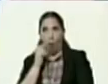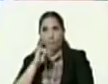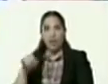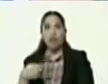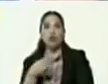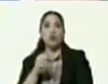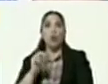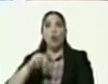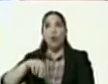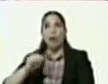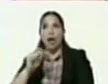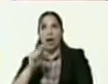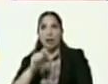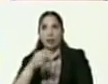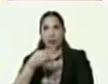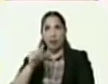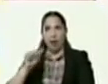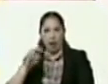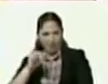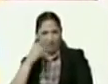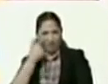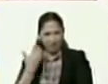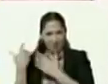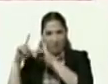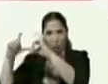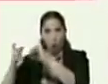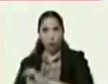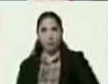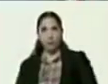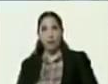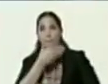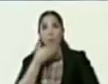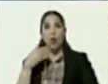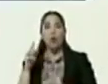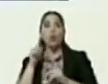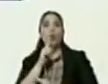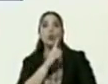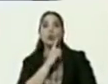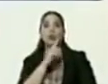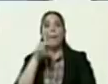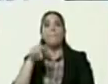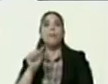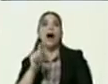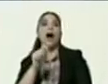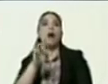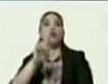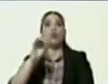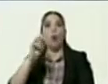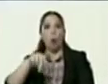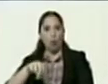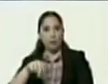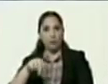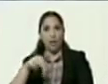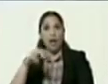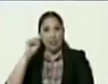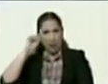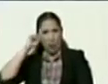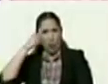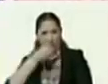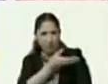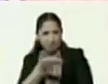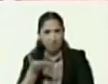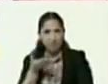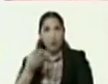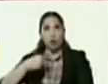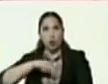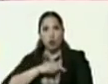Orlando García, mejor conocido como Patrón Pobre. Lo recuerdan porque